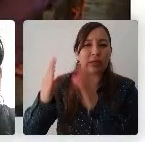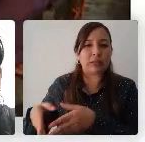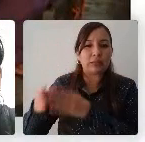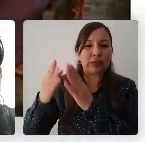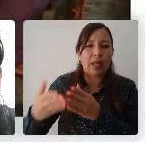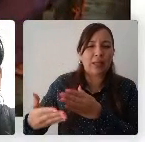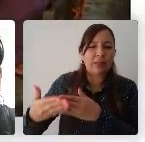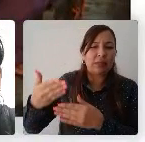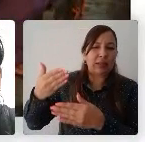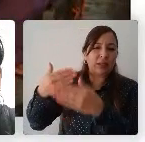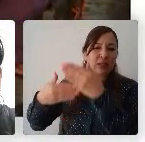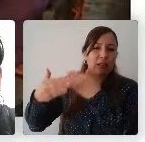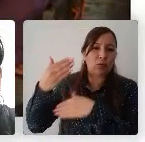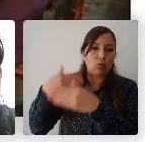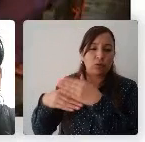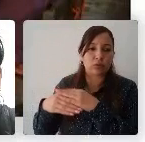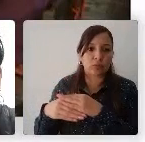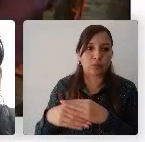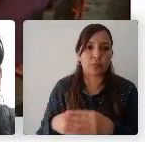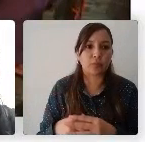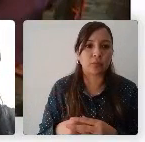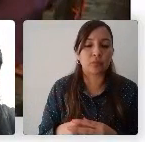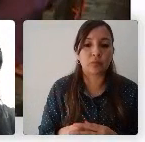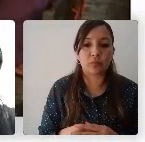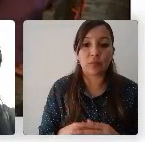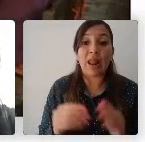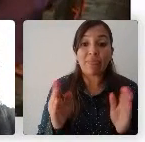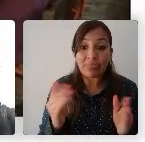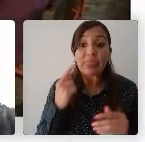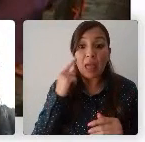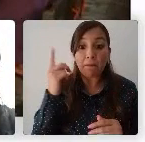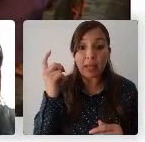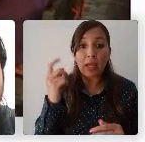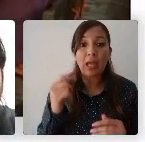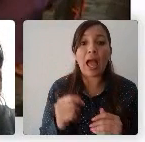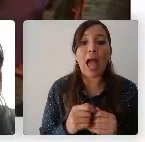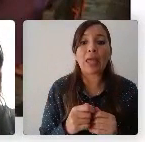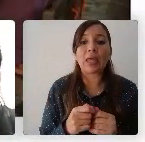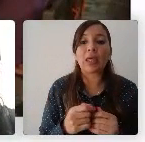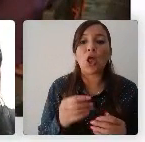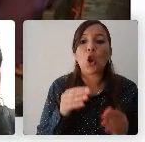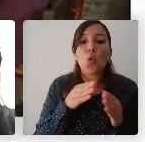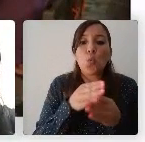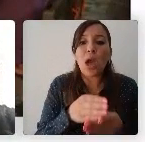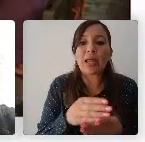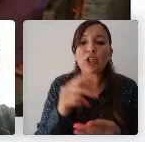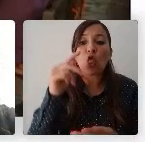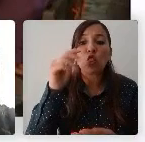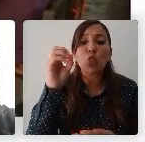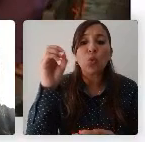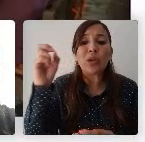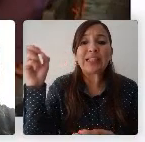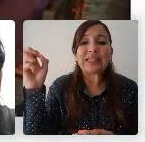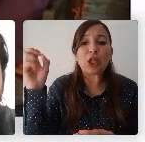Y si hablamos de lo que quedan los servicios, pues tienen desde ya interesante planta turística, ¿no? Obviamente acondicionada